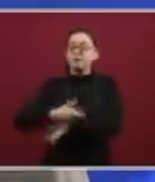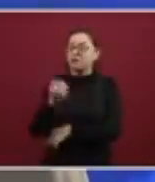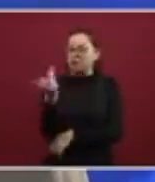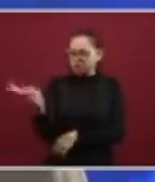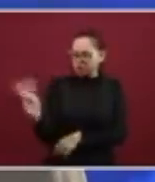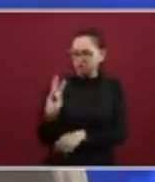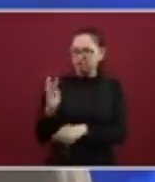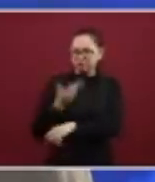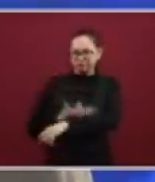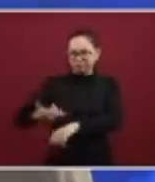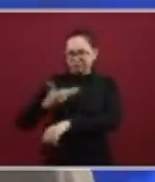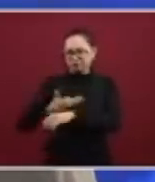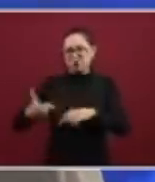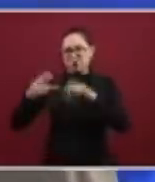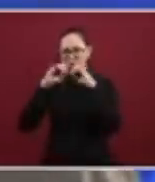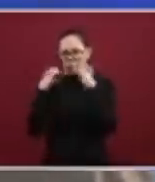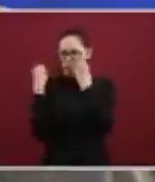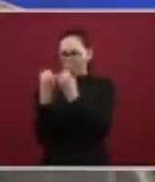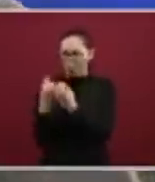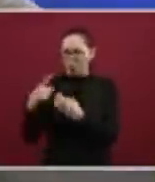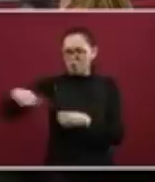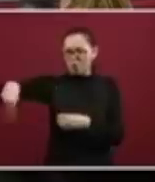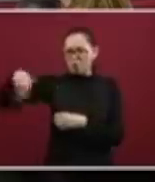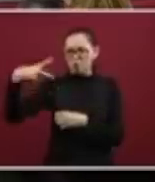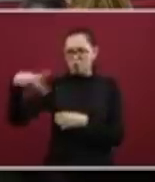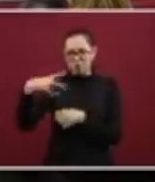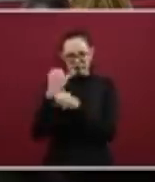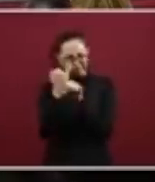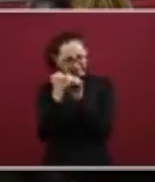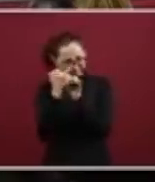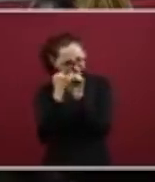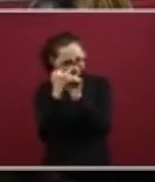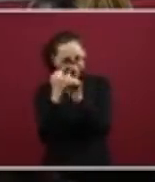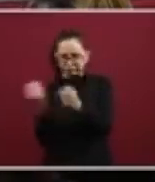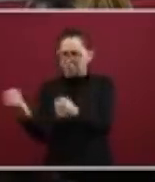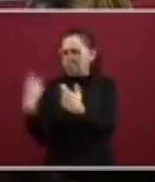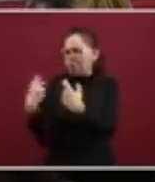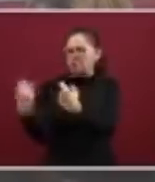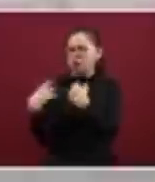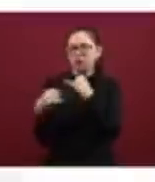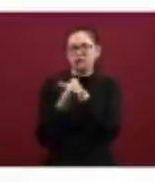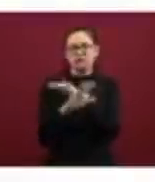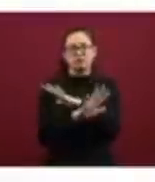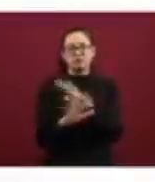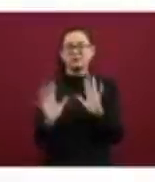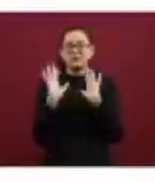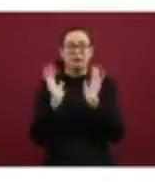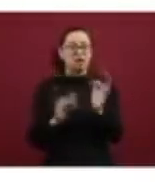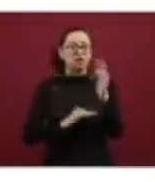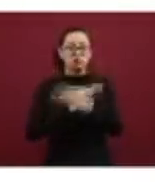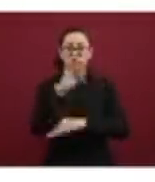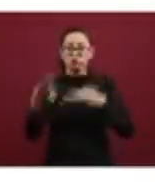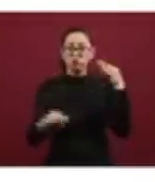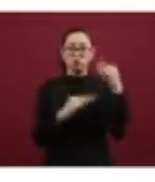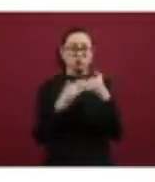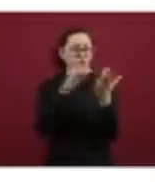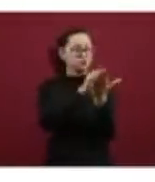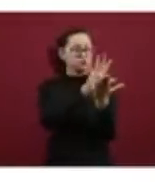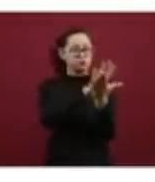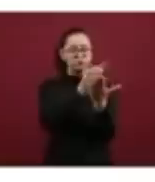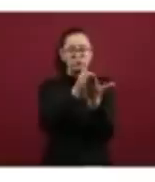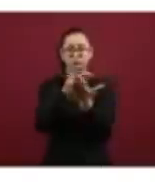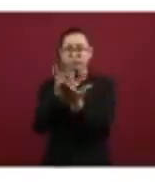tiene ya muchos años realizando esta investigación. Toda esta información se está georreferenciando, estos son los puntos que